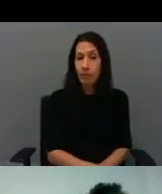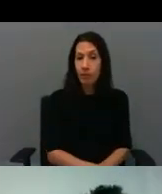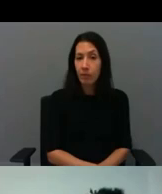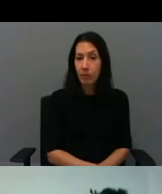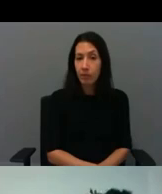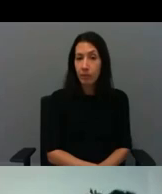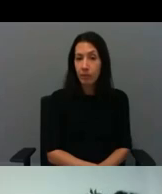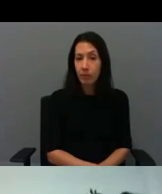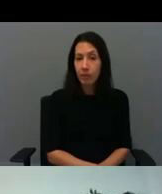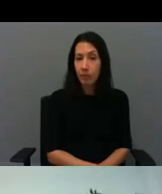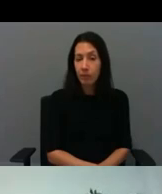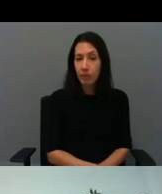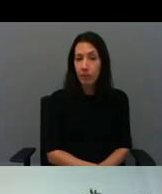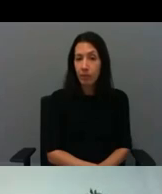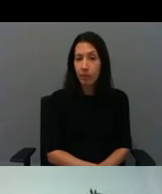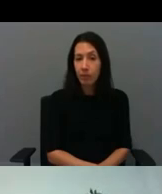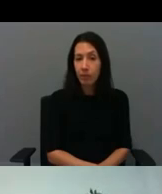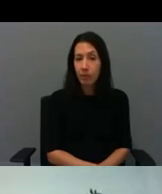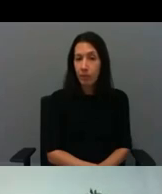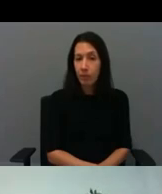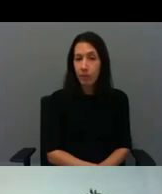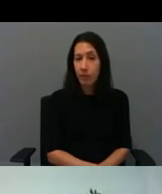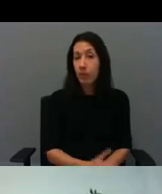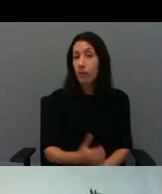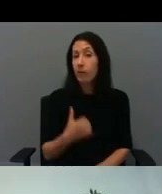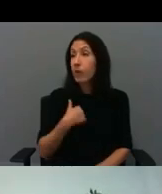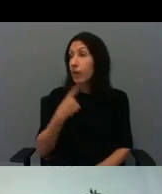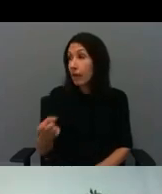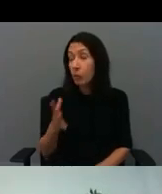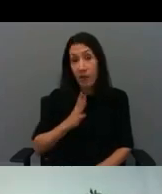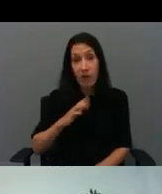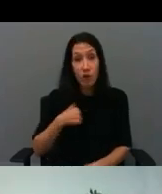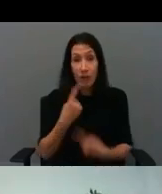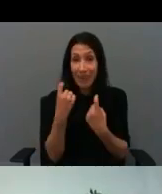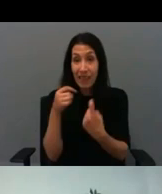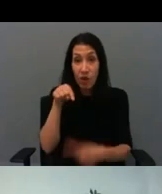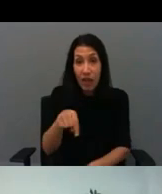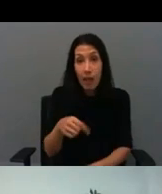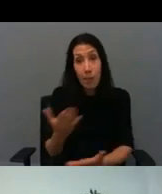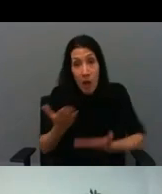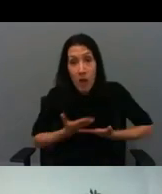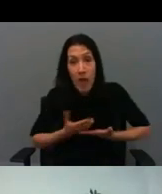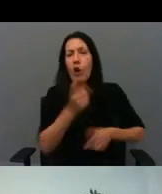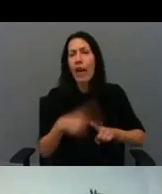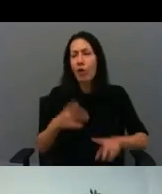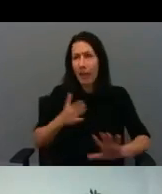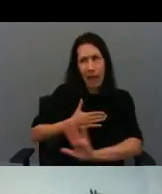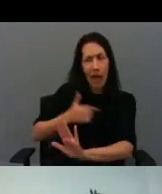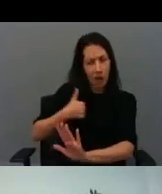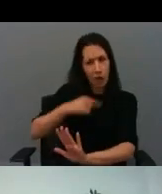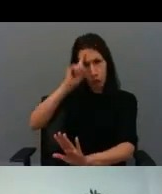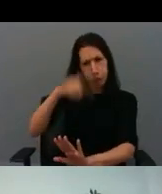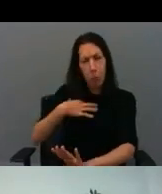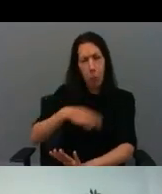diciéndole, oye, mira, esto lo puedo, esto te necesito a ti, ¿me ayudas? Digo, el otro ya lo puedo hacer yo.